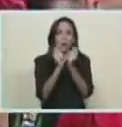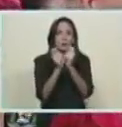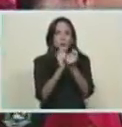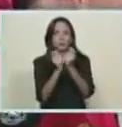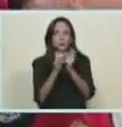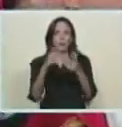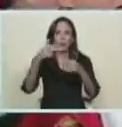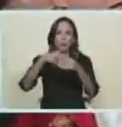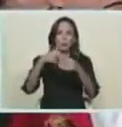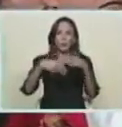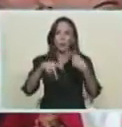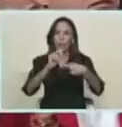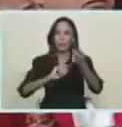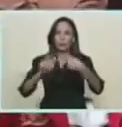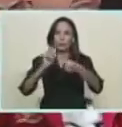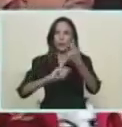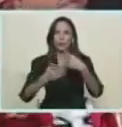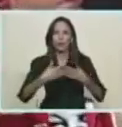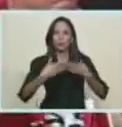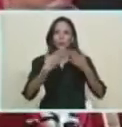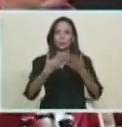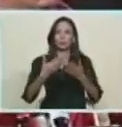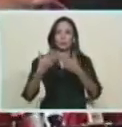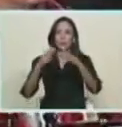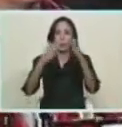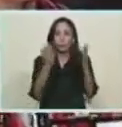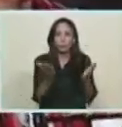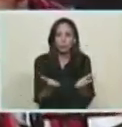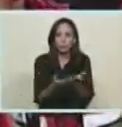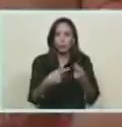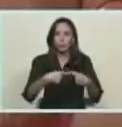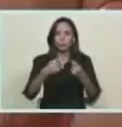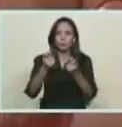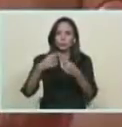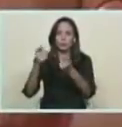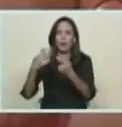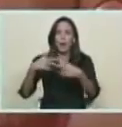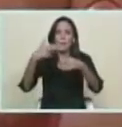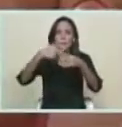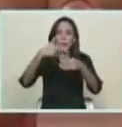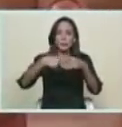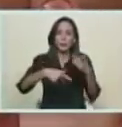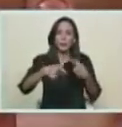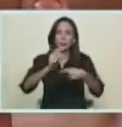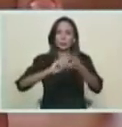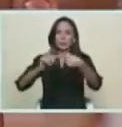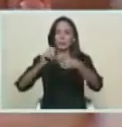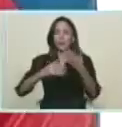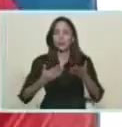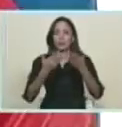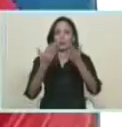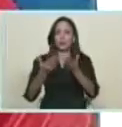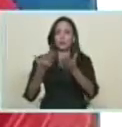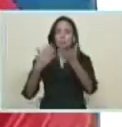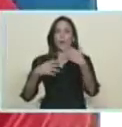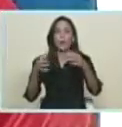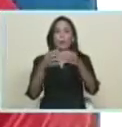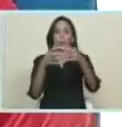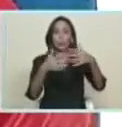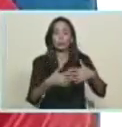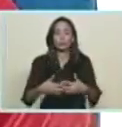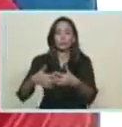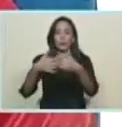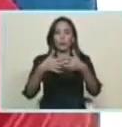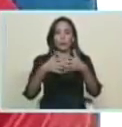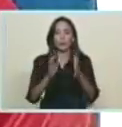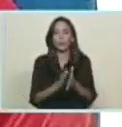petroleras y se regalan inmensos extensiones de campos petroleros a las transnacionales gringas para